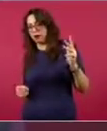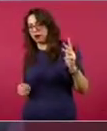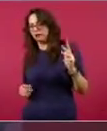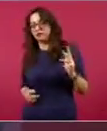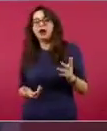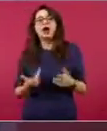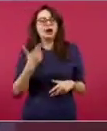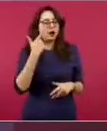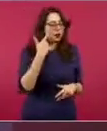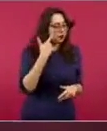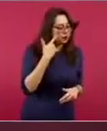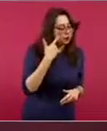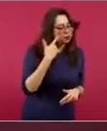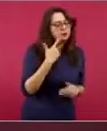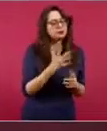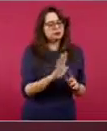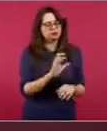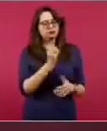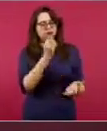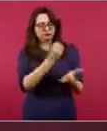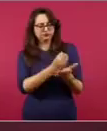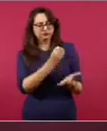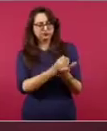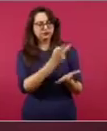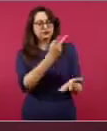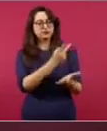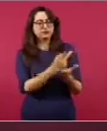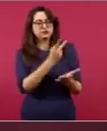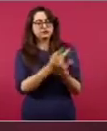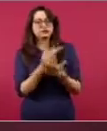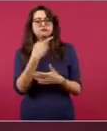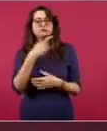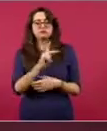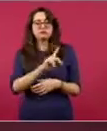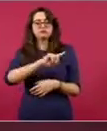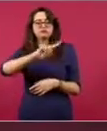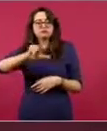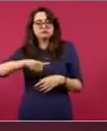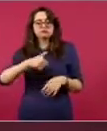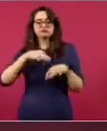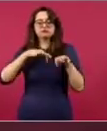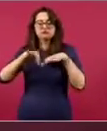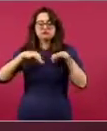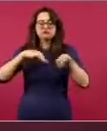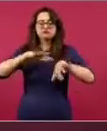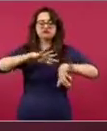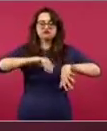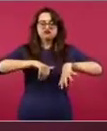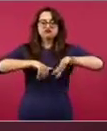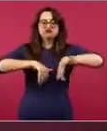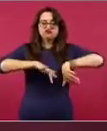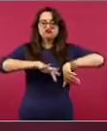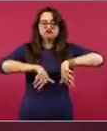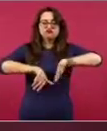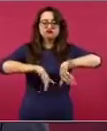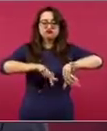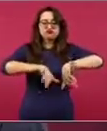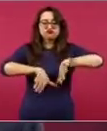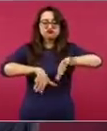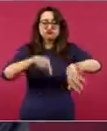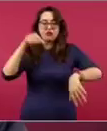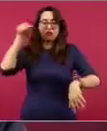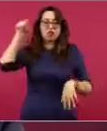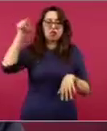el transcurso de la explotación, pues puede encontrar zinc, puede encontrar algún otro mineral, y lo que tiene que hacer